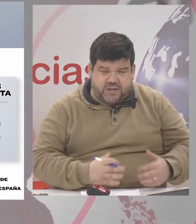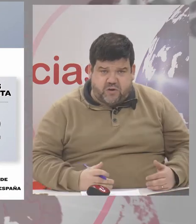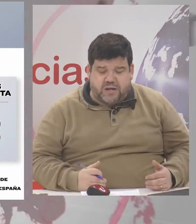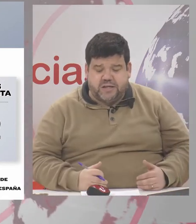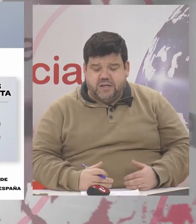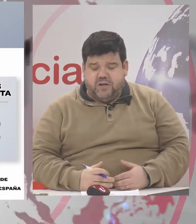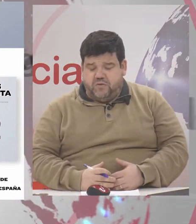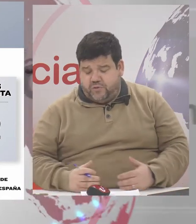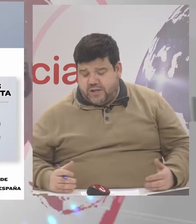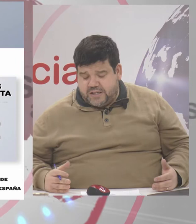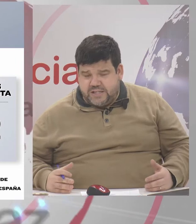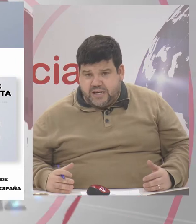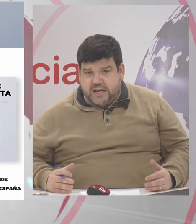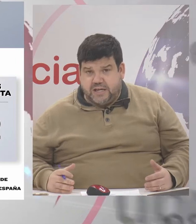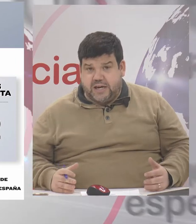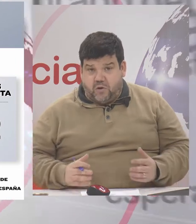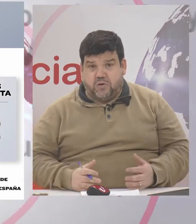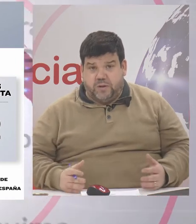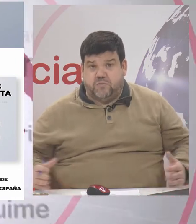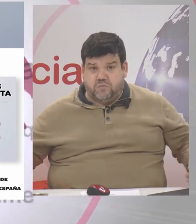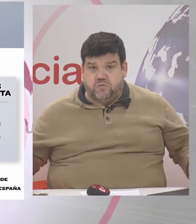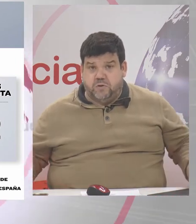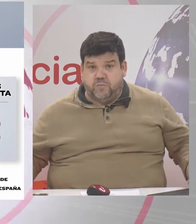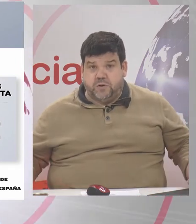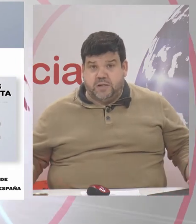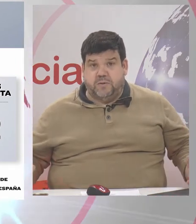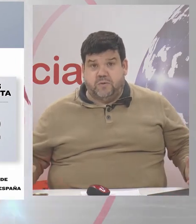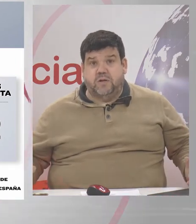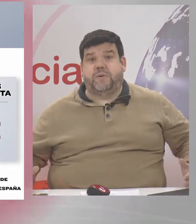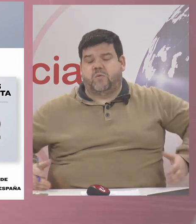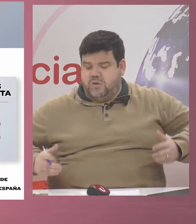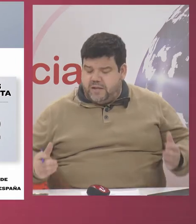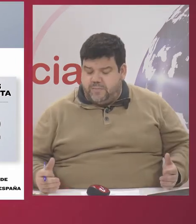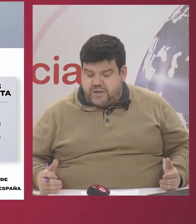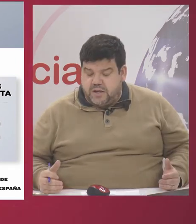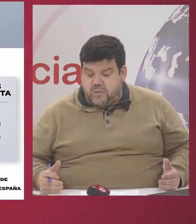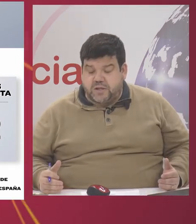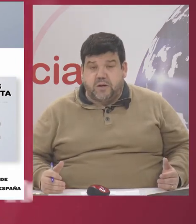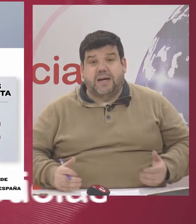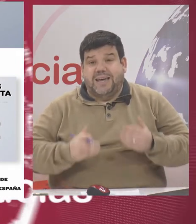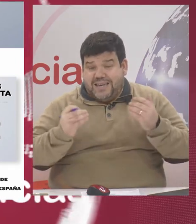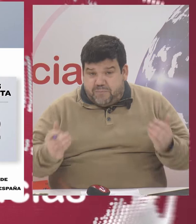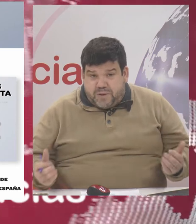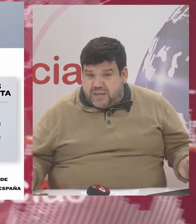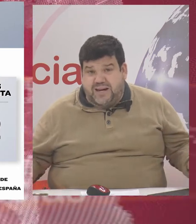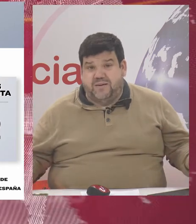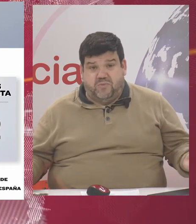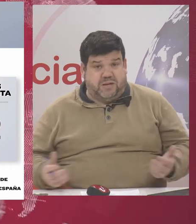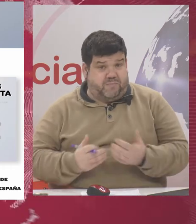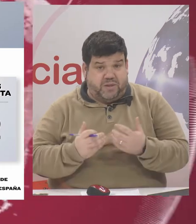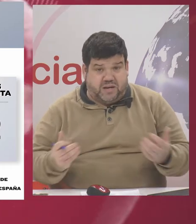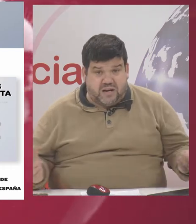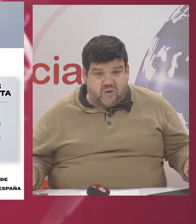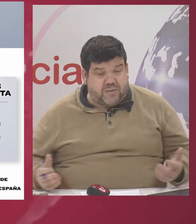en la tercera ola, lo importante que sería que ahora tuviéramos un número importante de vacunados para cuando vaya a empezar la cuarta ola, que empezará,